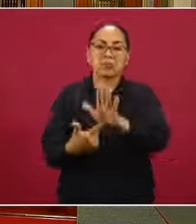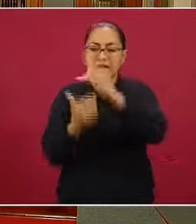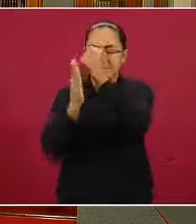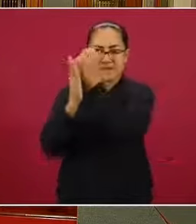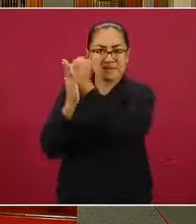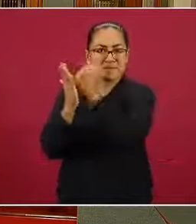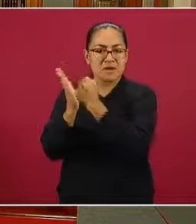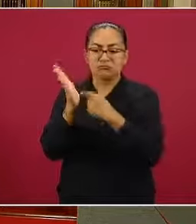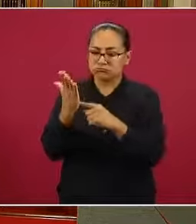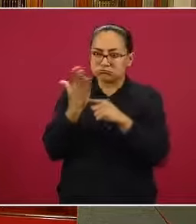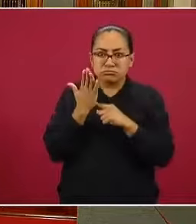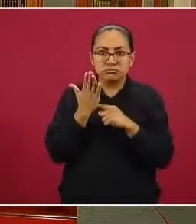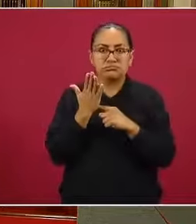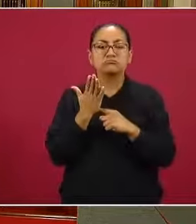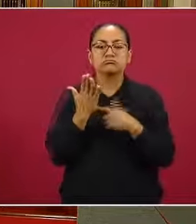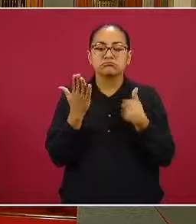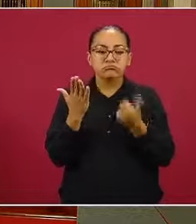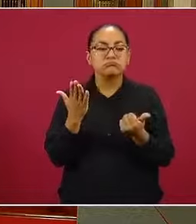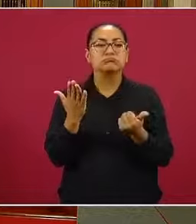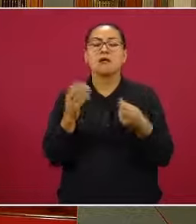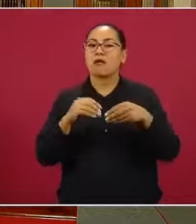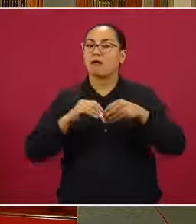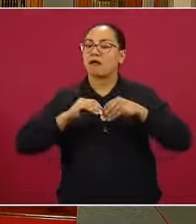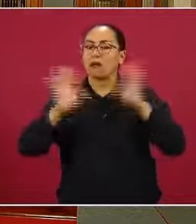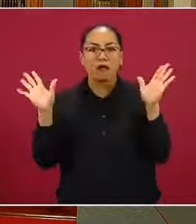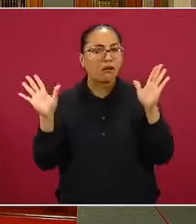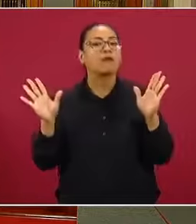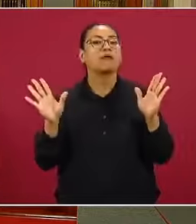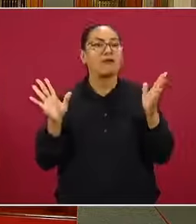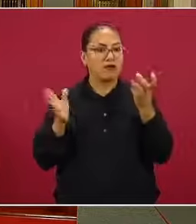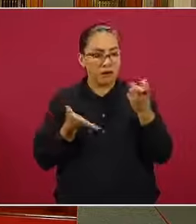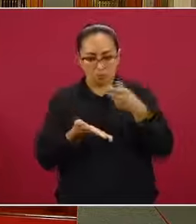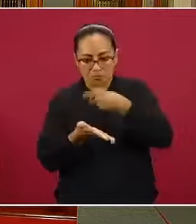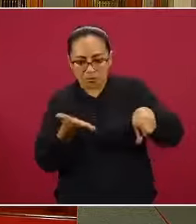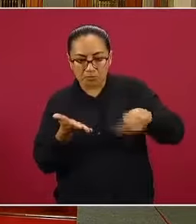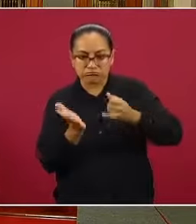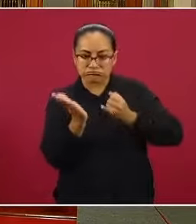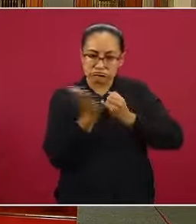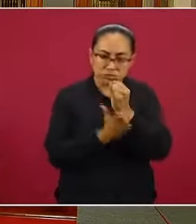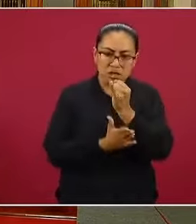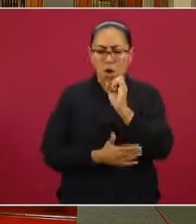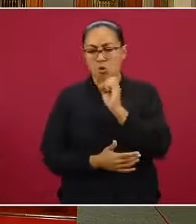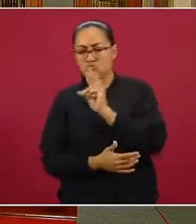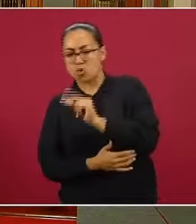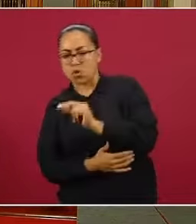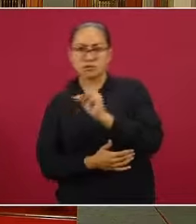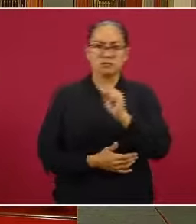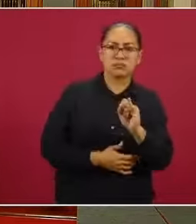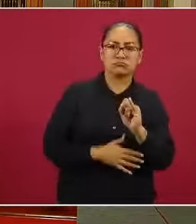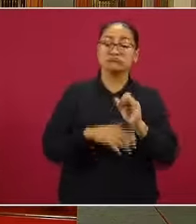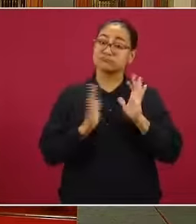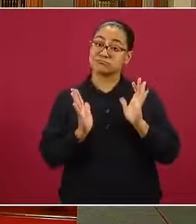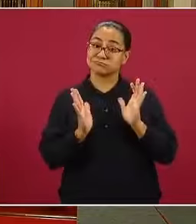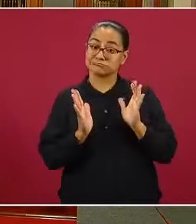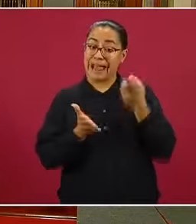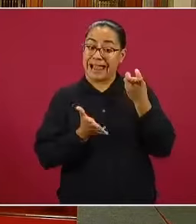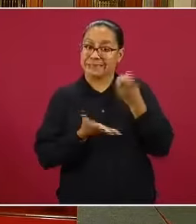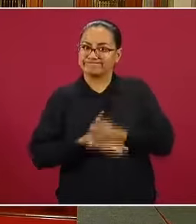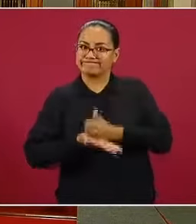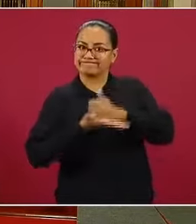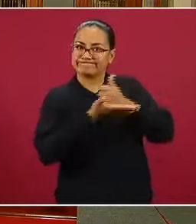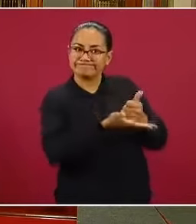entienda fácilmente en el momento de decidir la compra de uno u otro producto, permite justamente